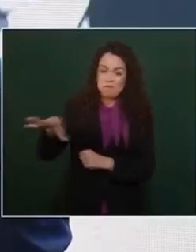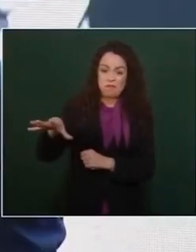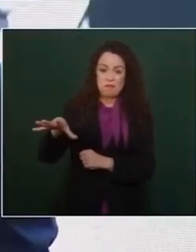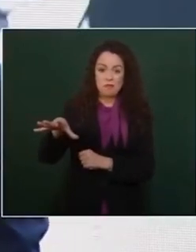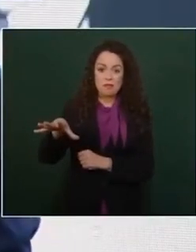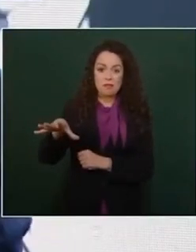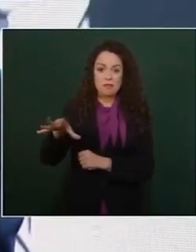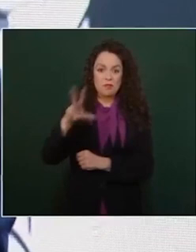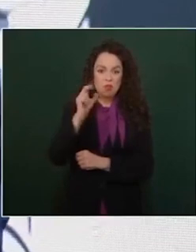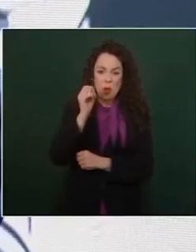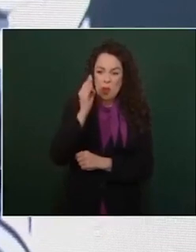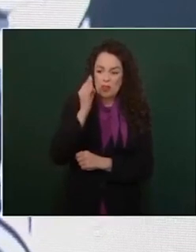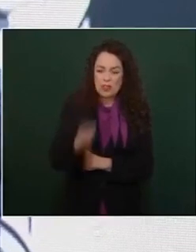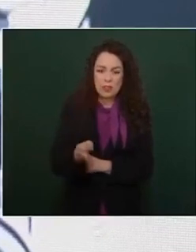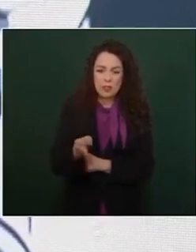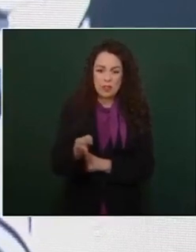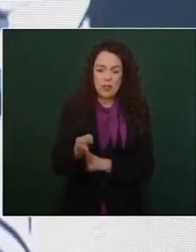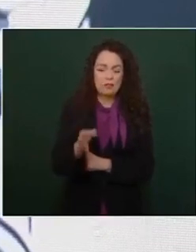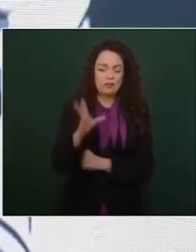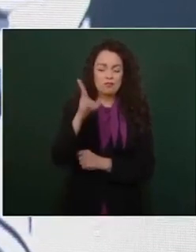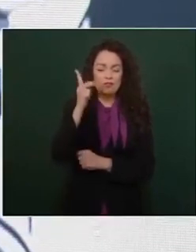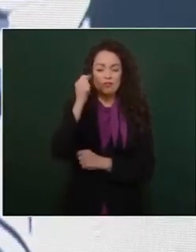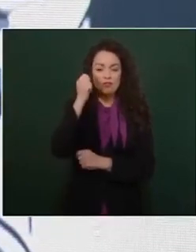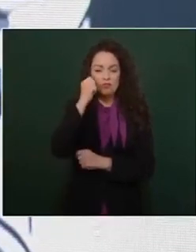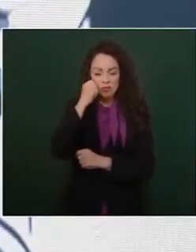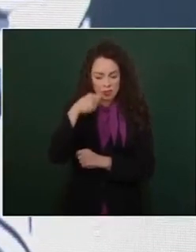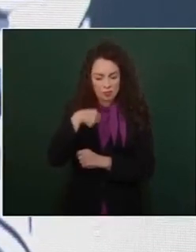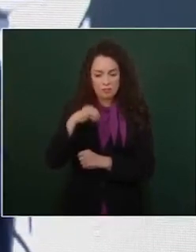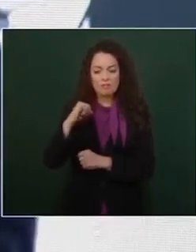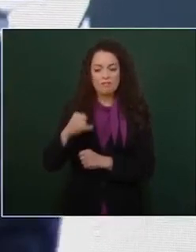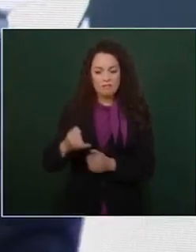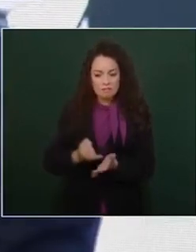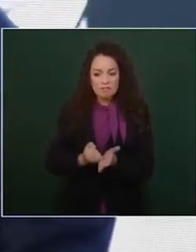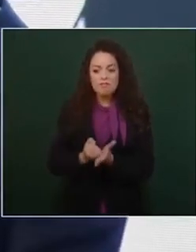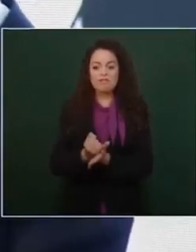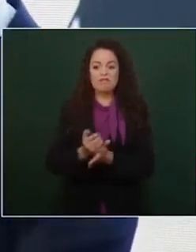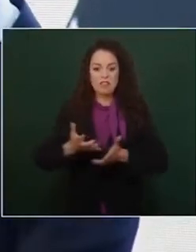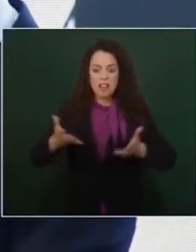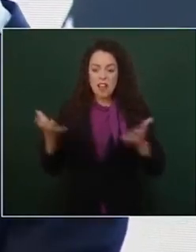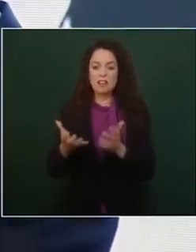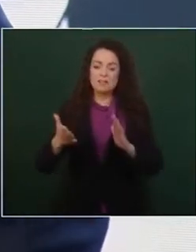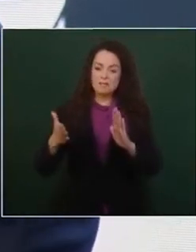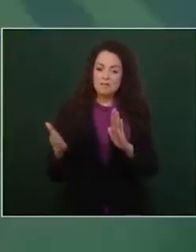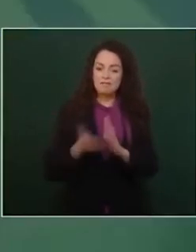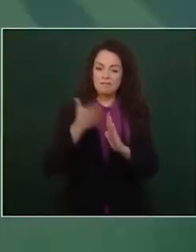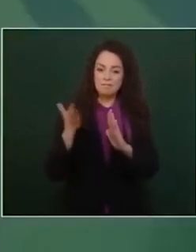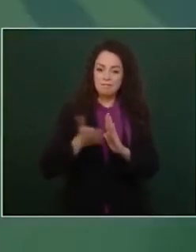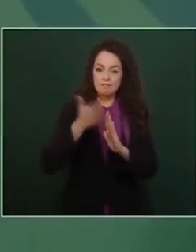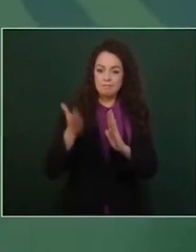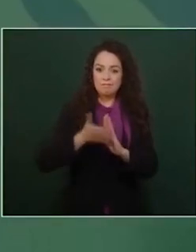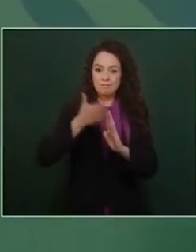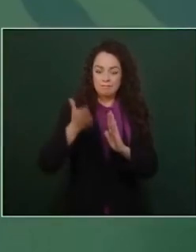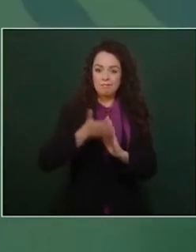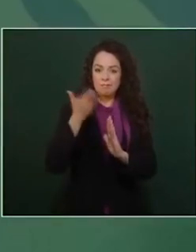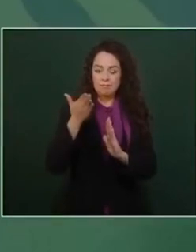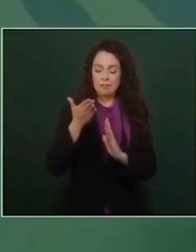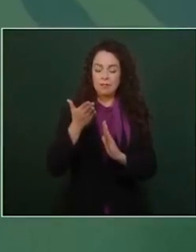creados y también de quienes quisieran